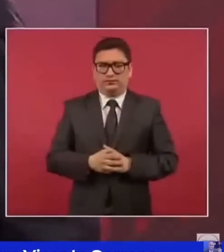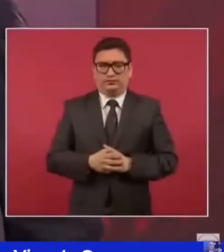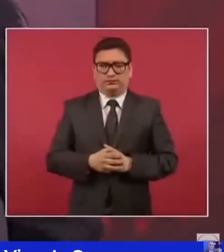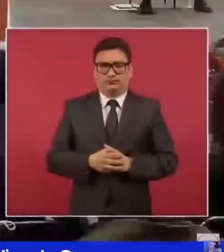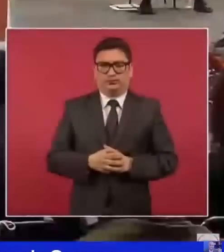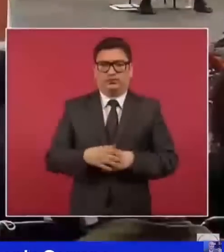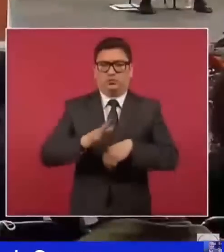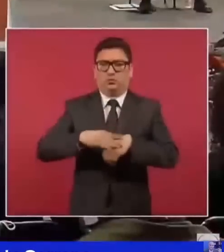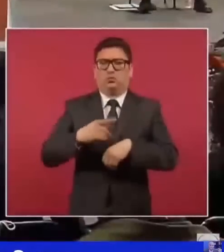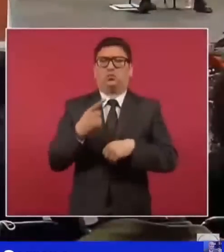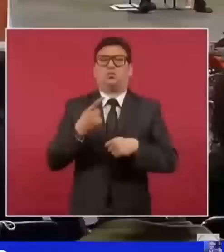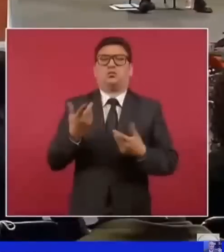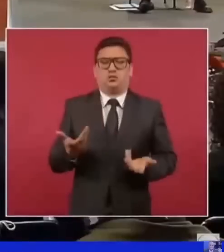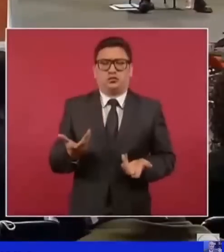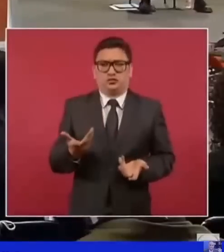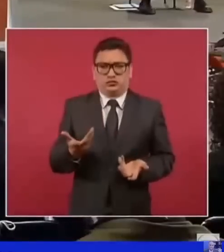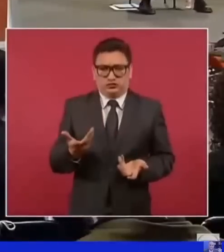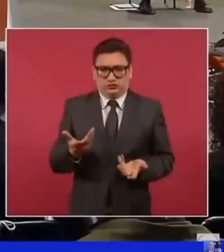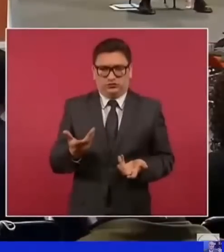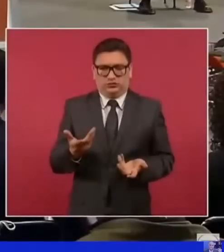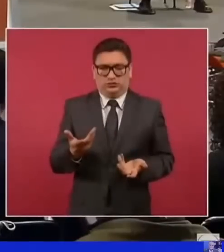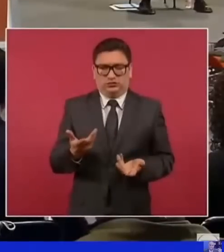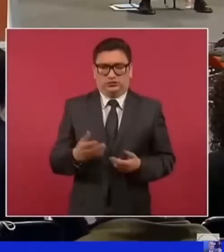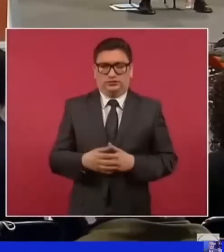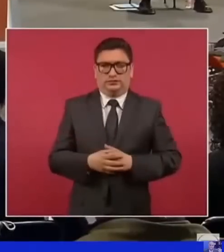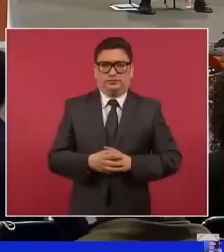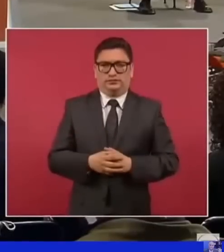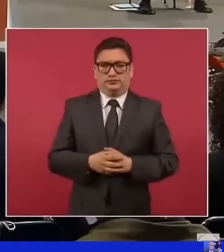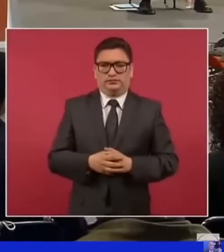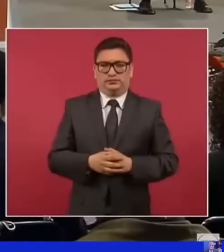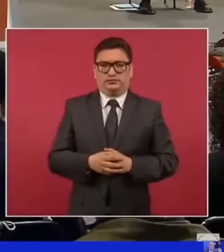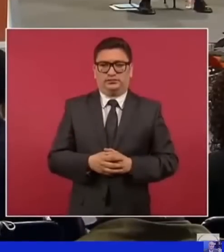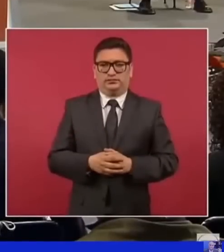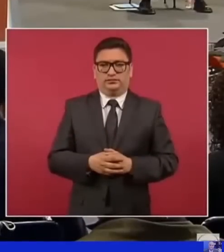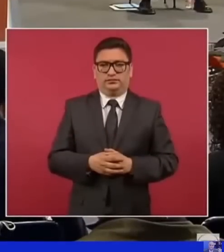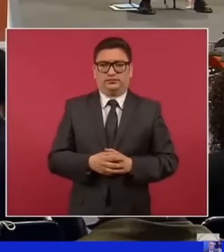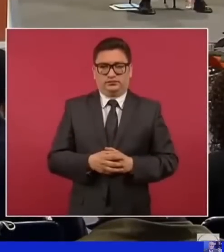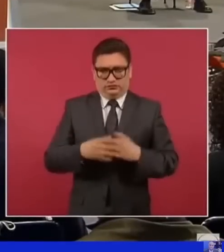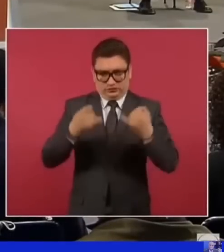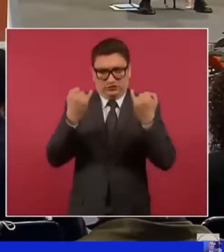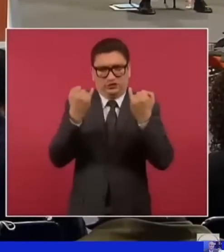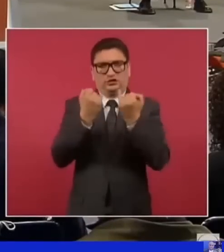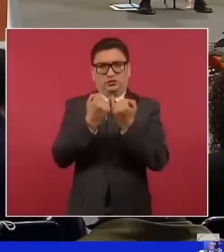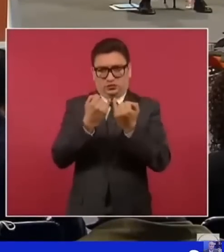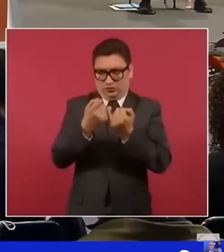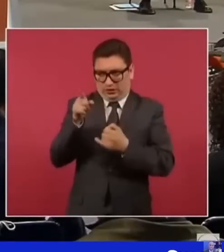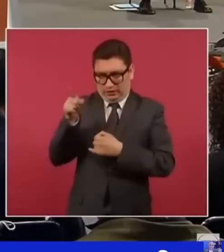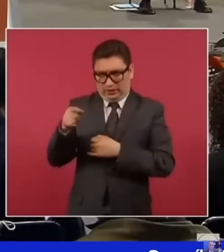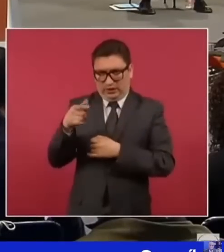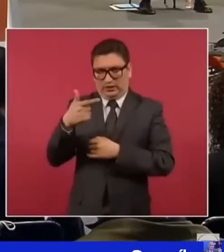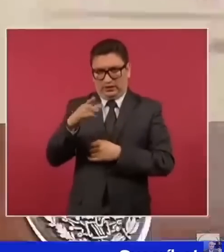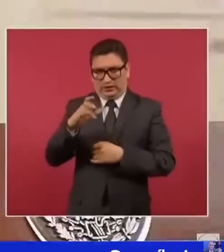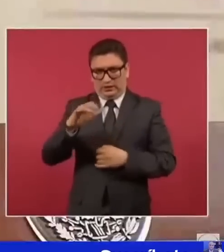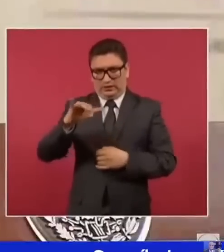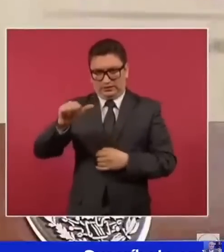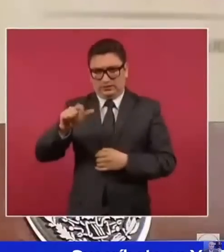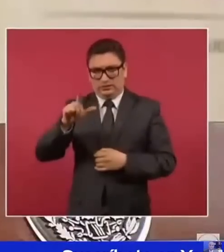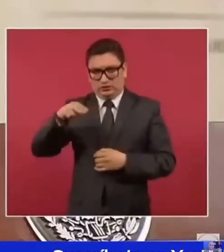¿Y por qué no también García Luna habla de esto?